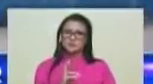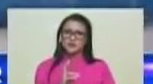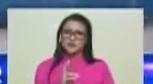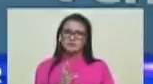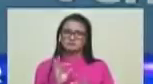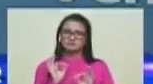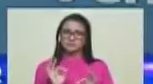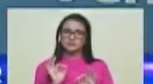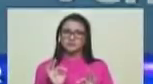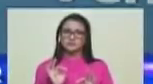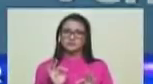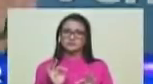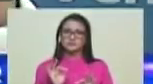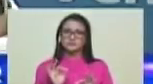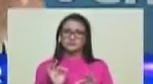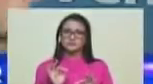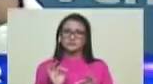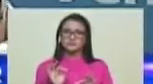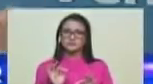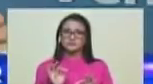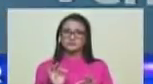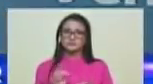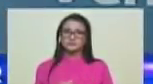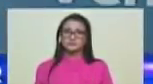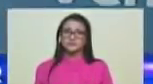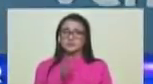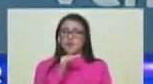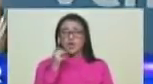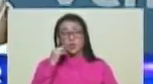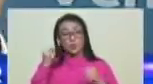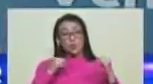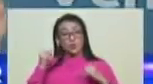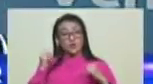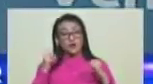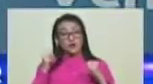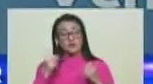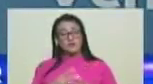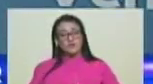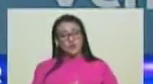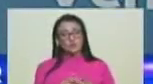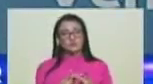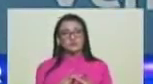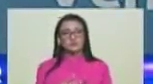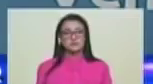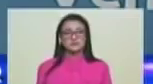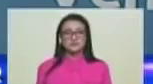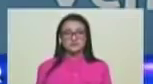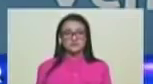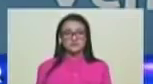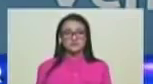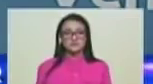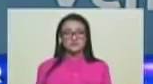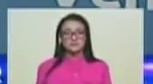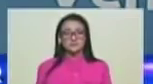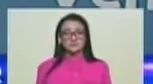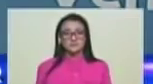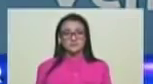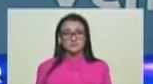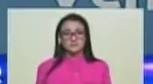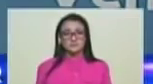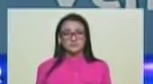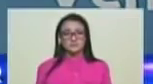abrumadores que no dejan duda alguna sobre la voluntad expresada. Y el mensaje a